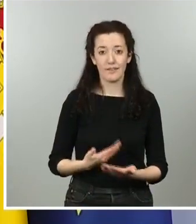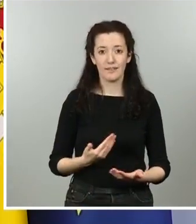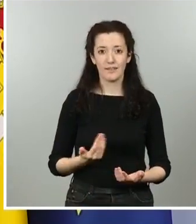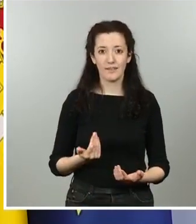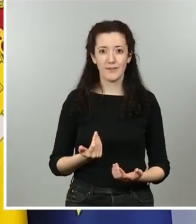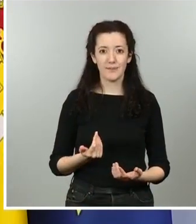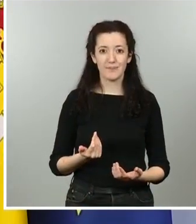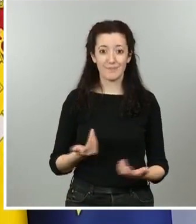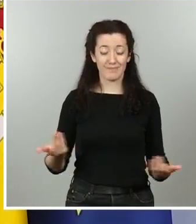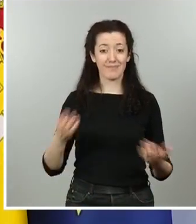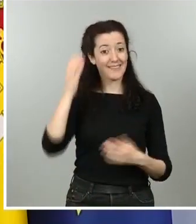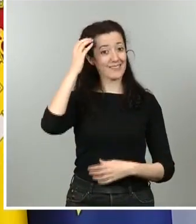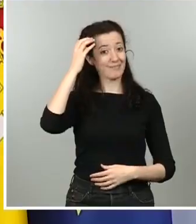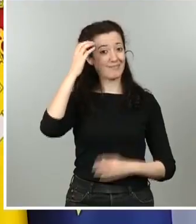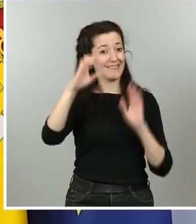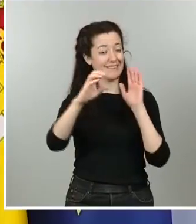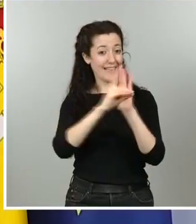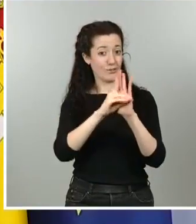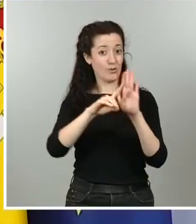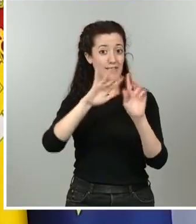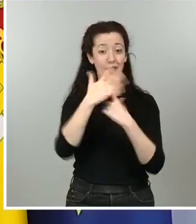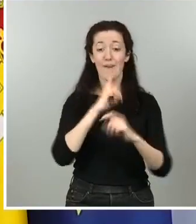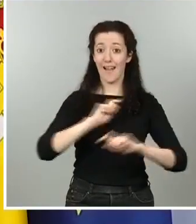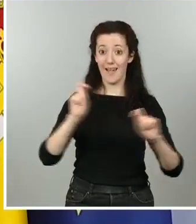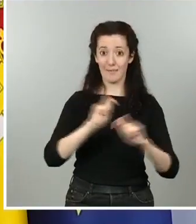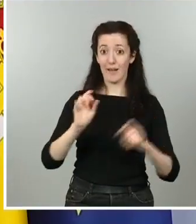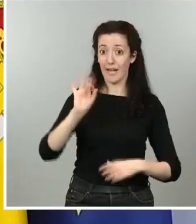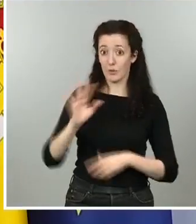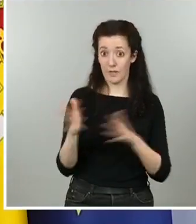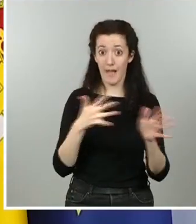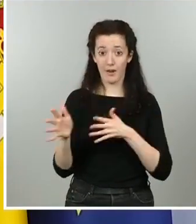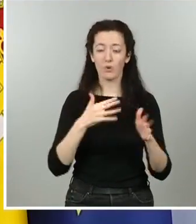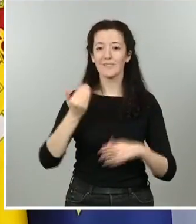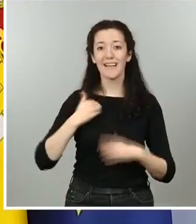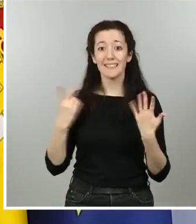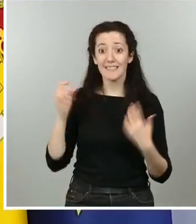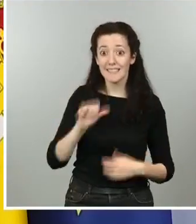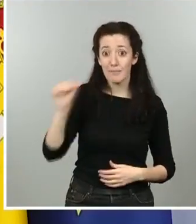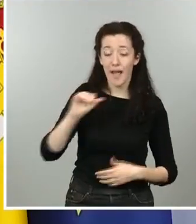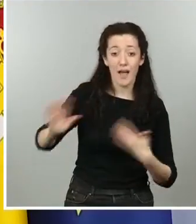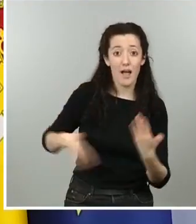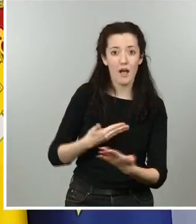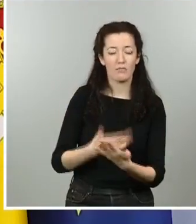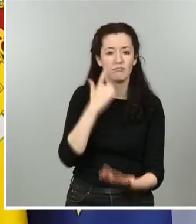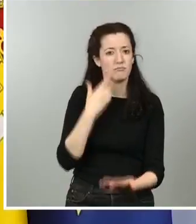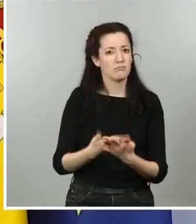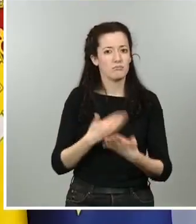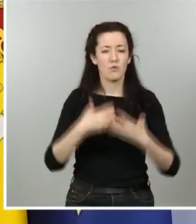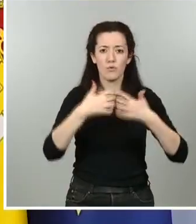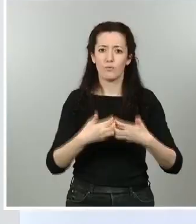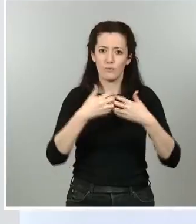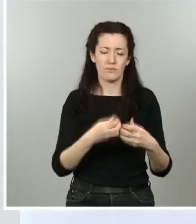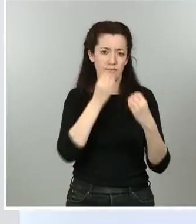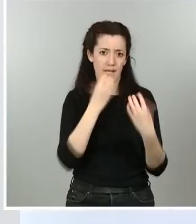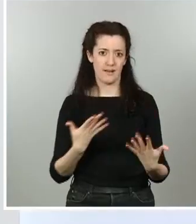el decreto de estado de alarma del 14 de marzo, 7 semanas después, es un hecho que ha funcionado. Ha funcionado y ha sido beneficioso